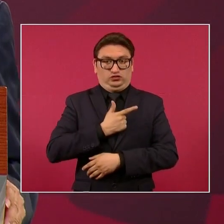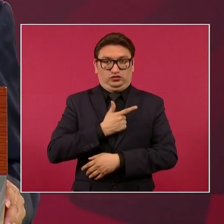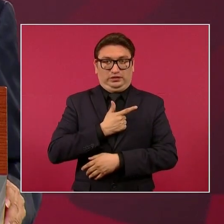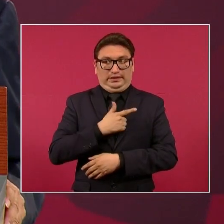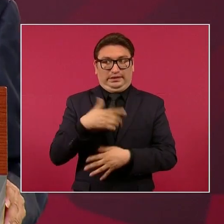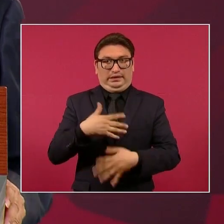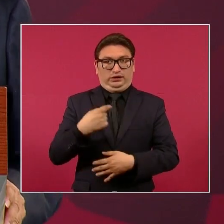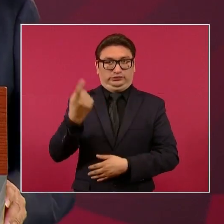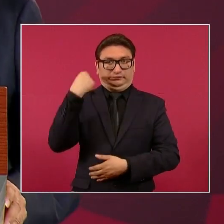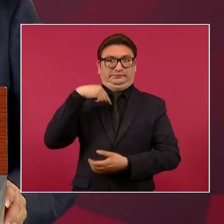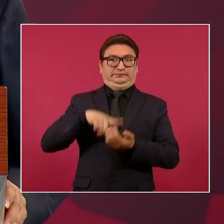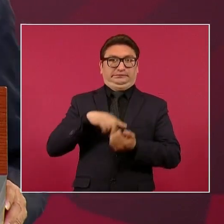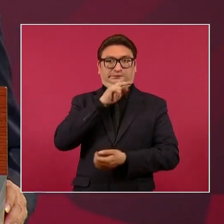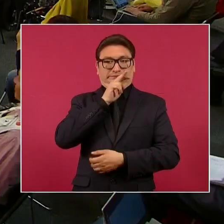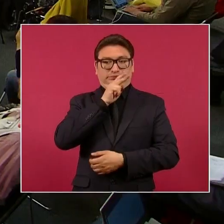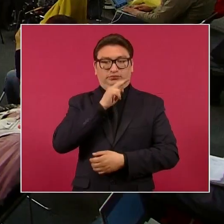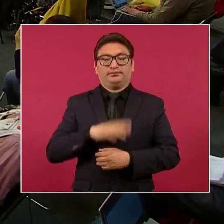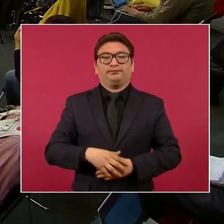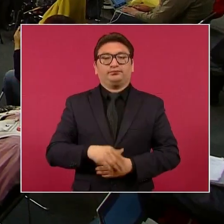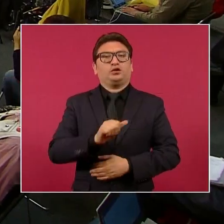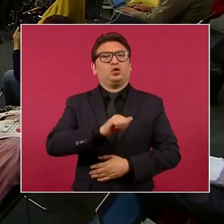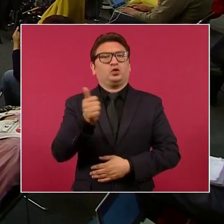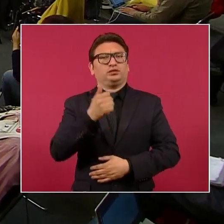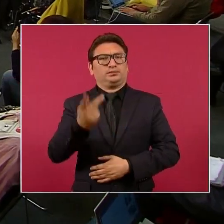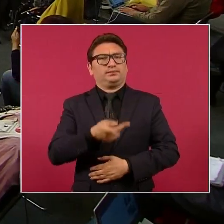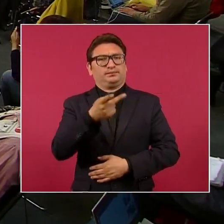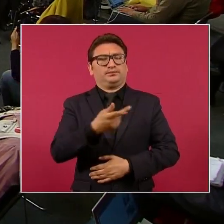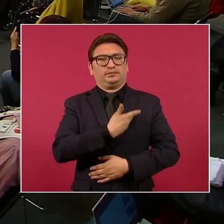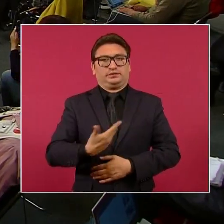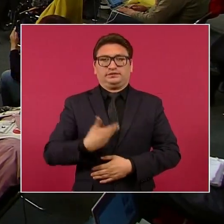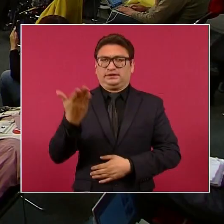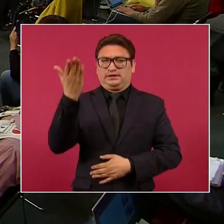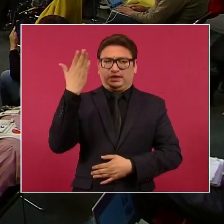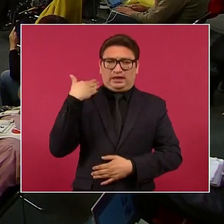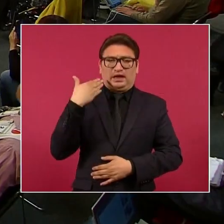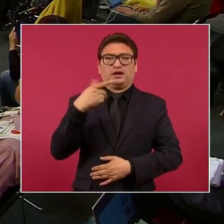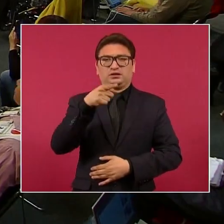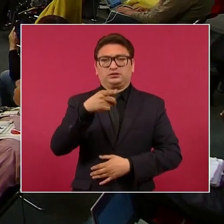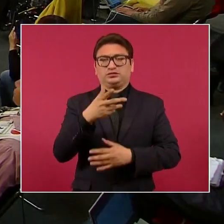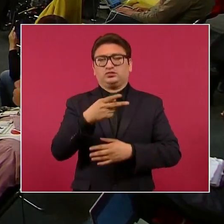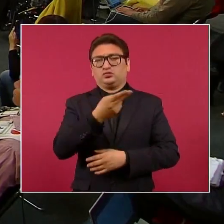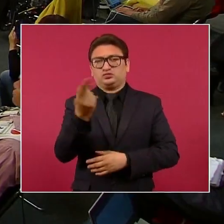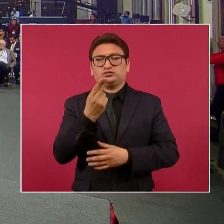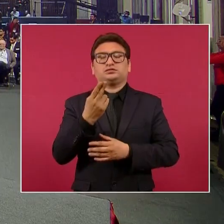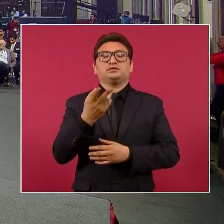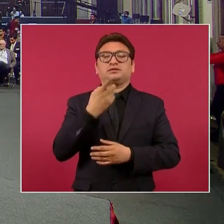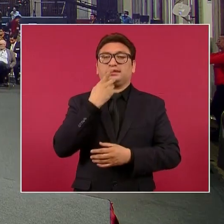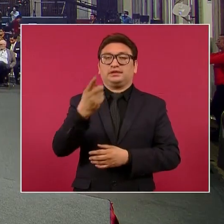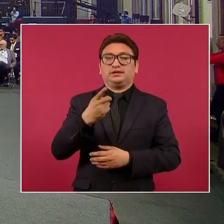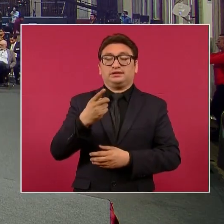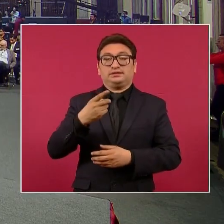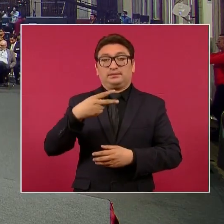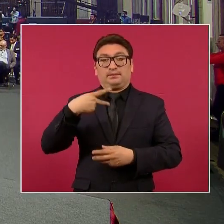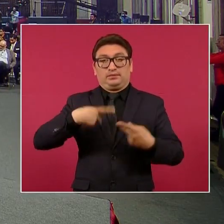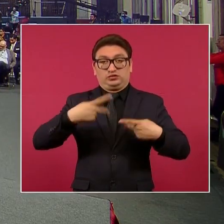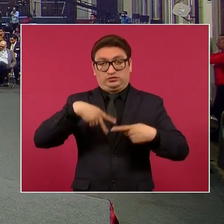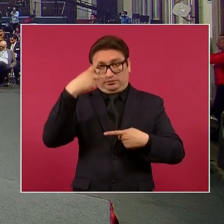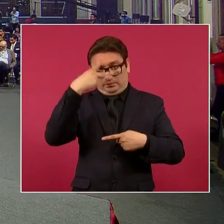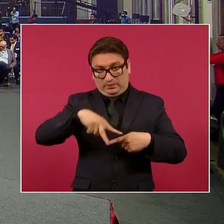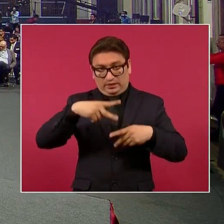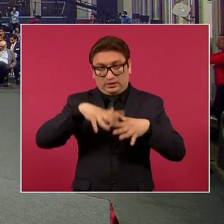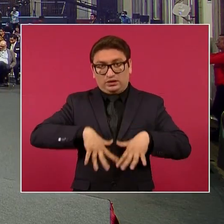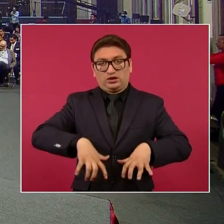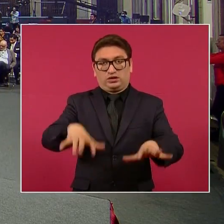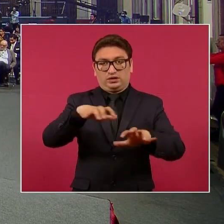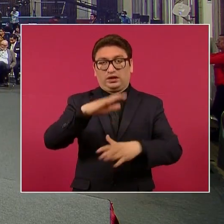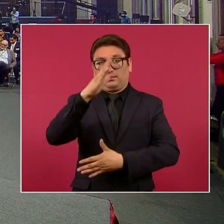preocupado. La siguiente pregunta, presidente. En días pasados usted comentó que la mitad de los mexicanos simpatizaban con